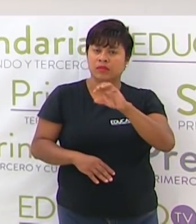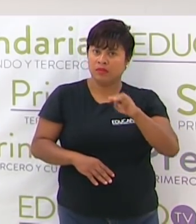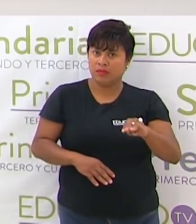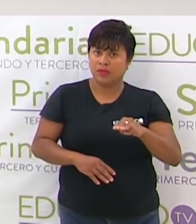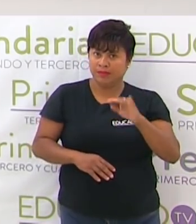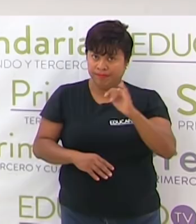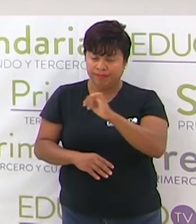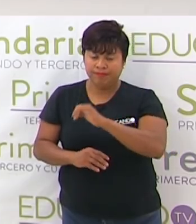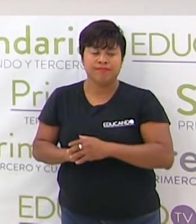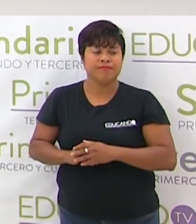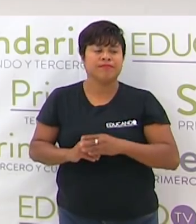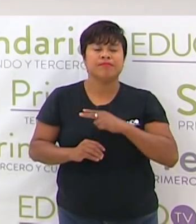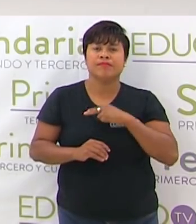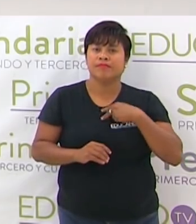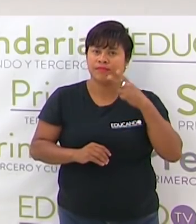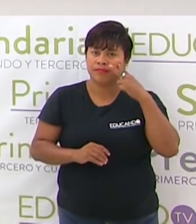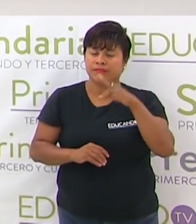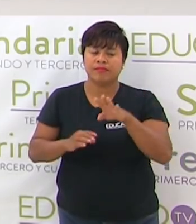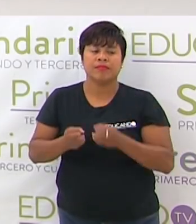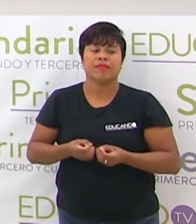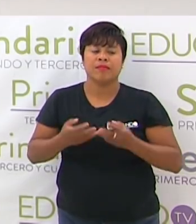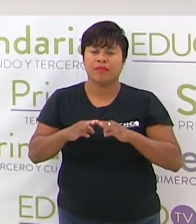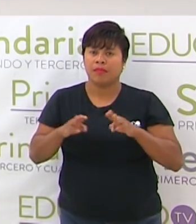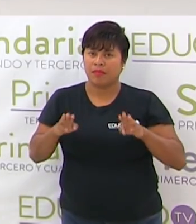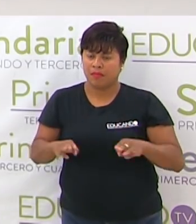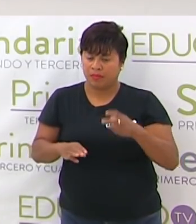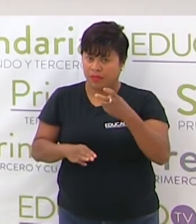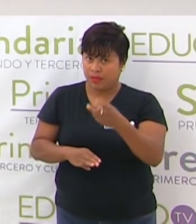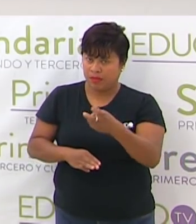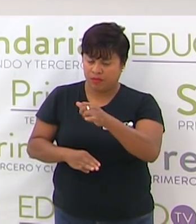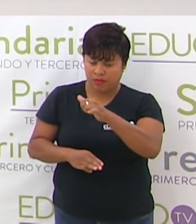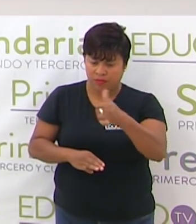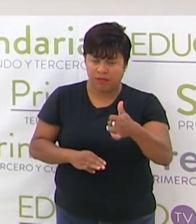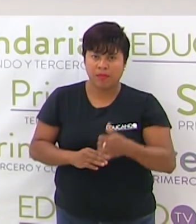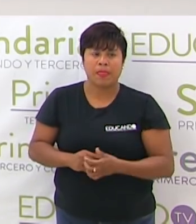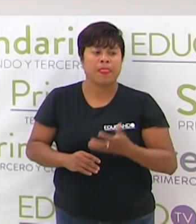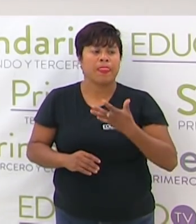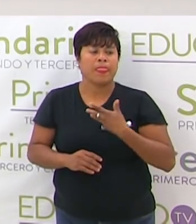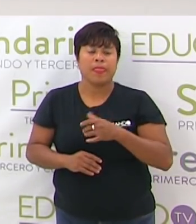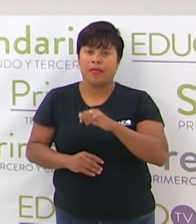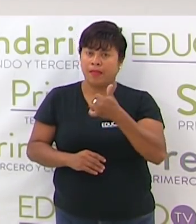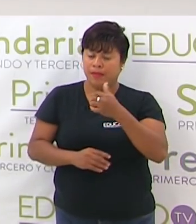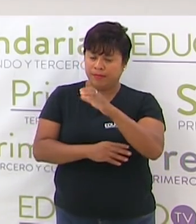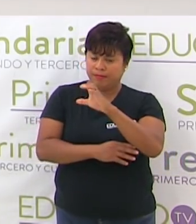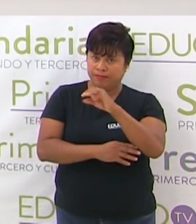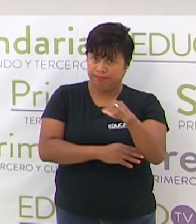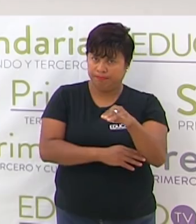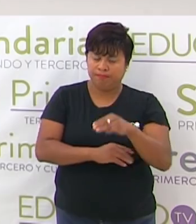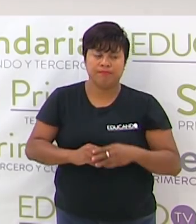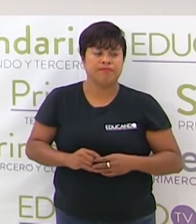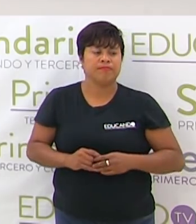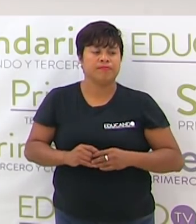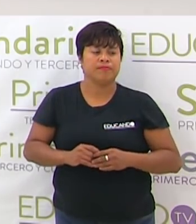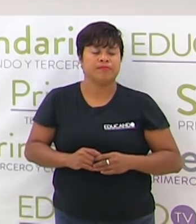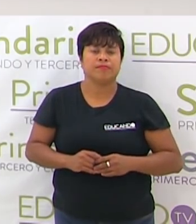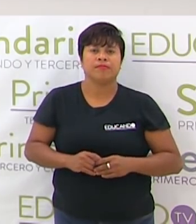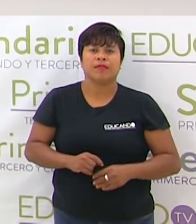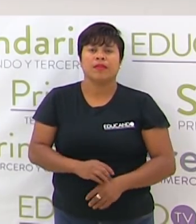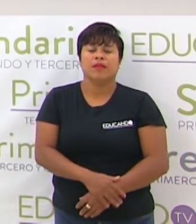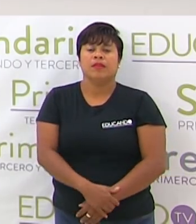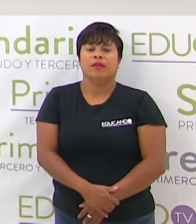centímetros, ¿sí? Vamos a ver cuánto tiene acá. Aquí tiene otro centímetro.